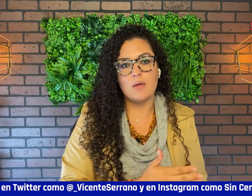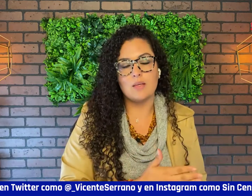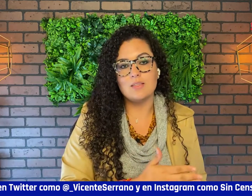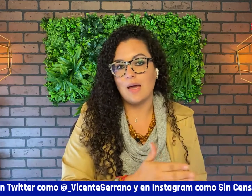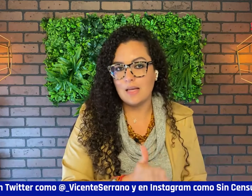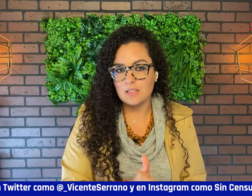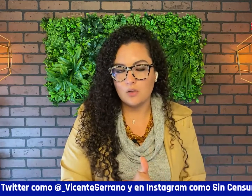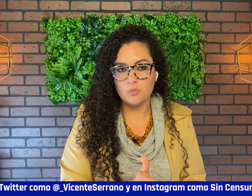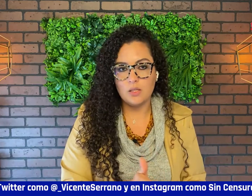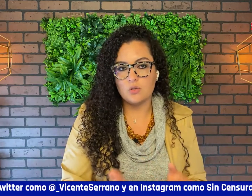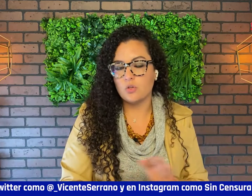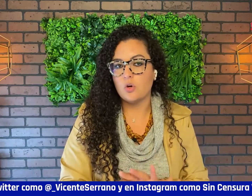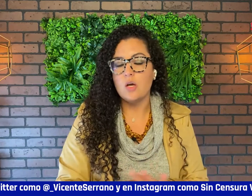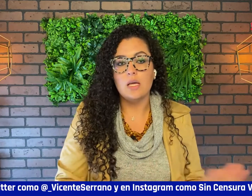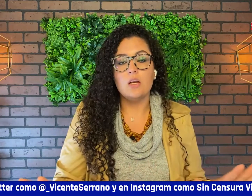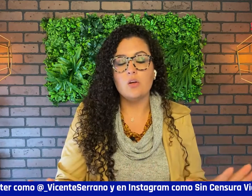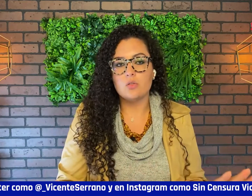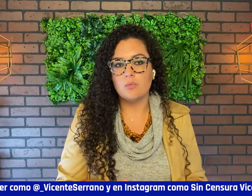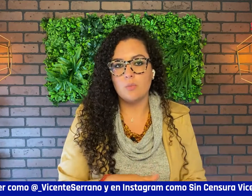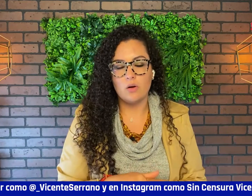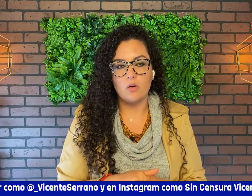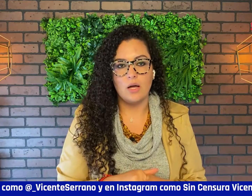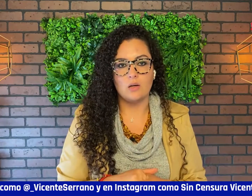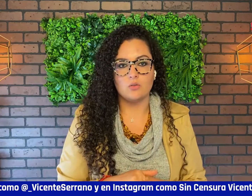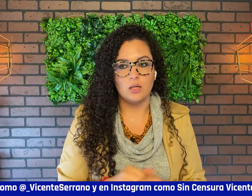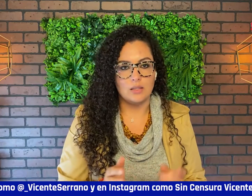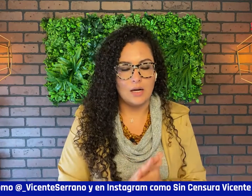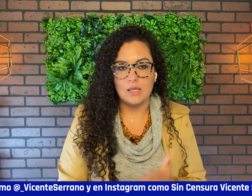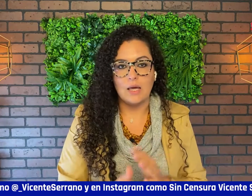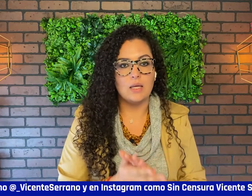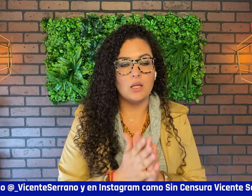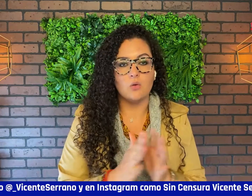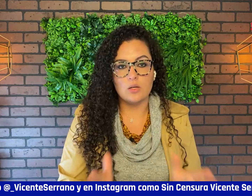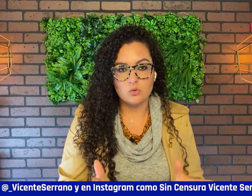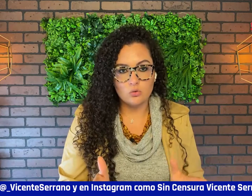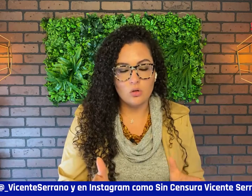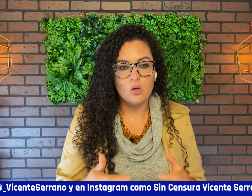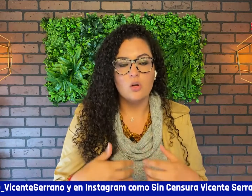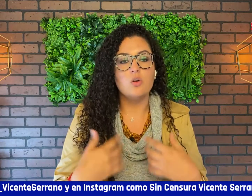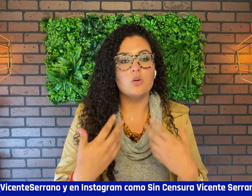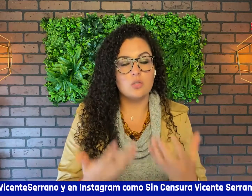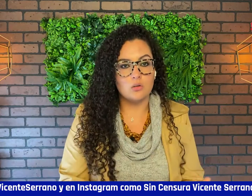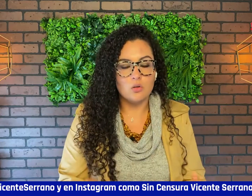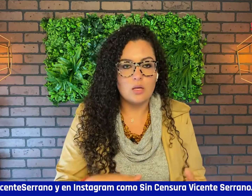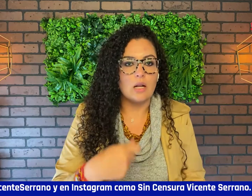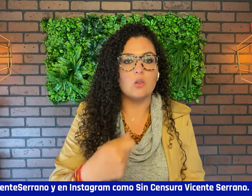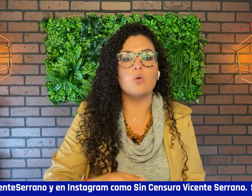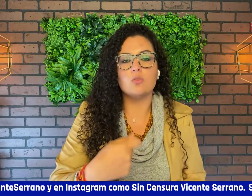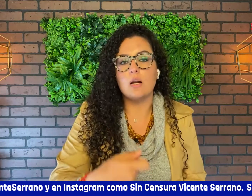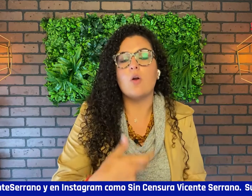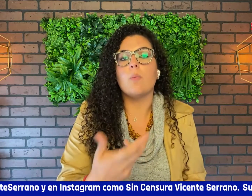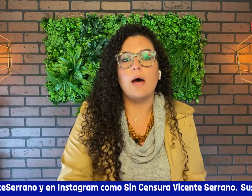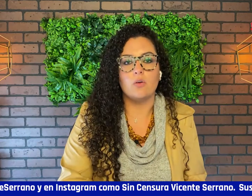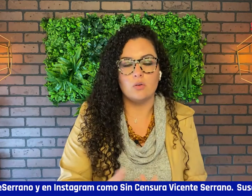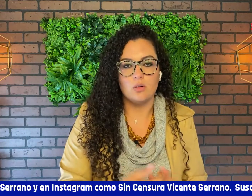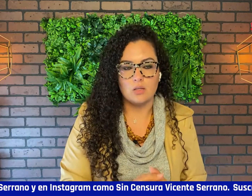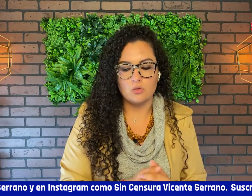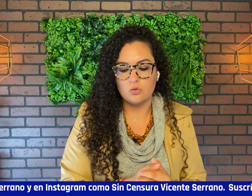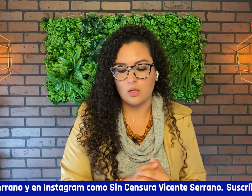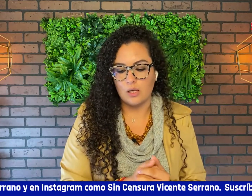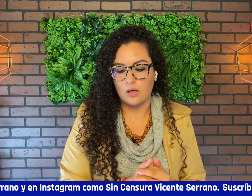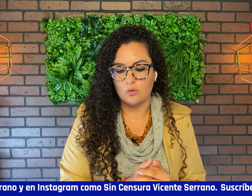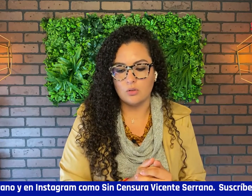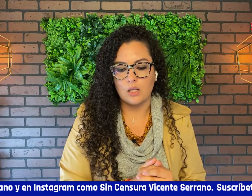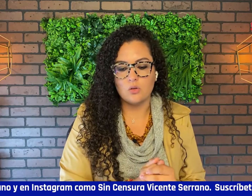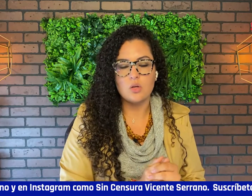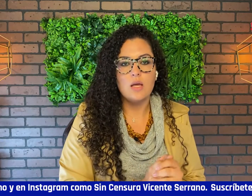tuvieron una vigencia hasta el 2018 y no se volvieron a contratar, y ahí quedó el asunto. No se renovaron